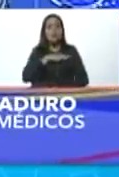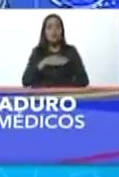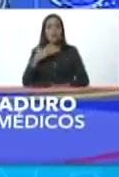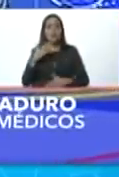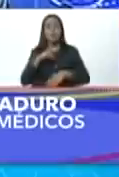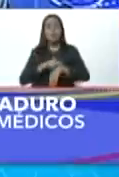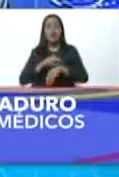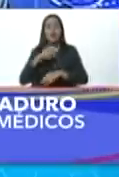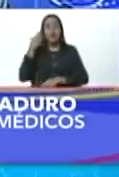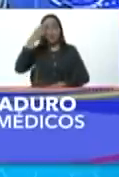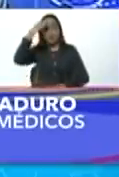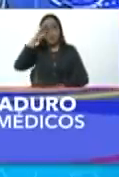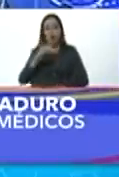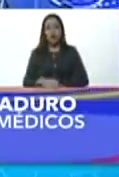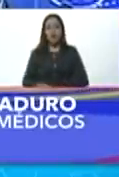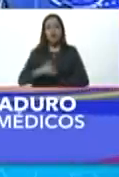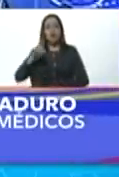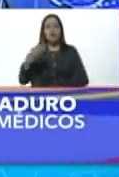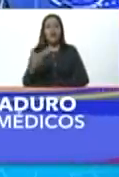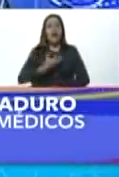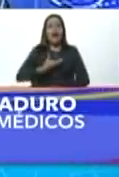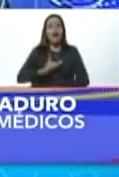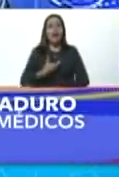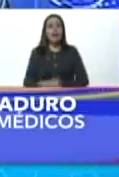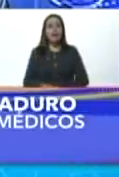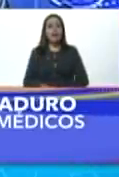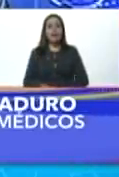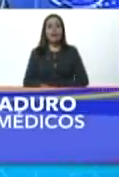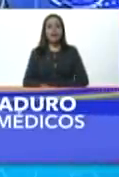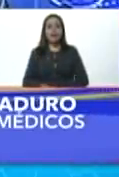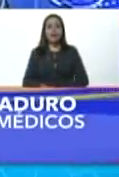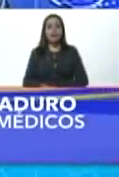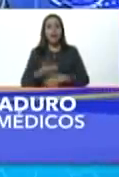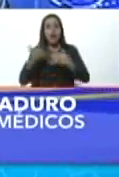Reyes, nuestro querido alcalde de Barquisimeto,